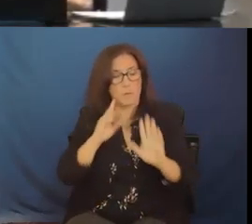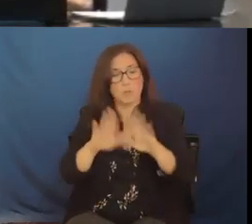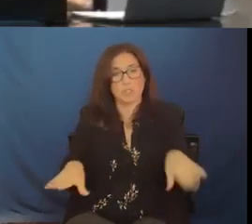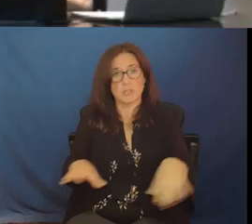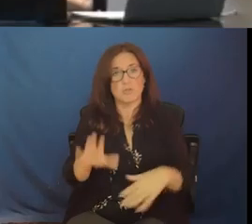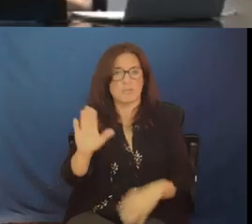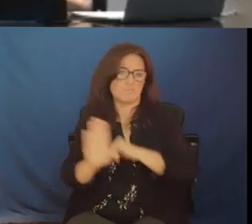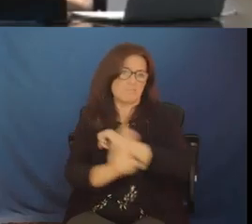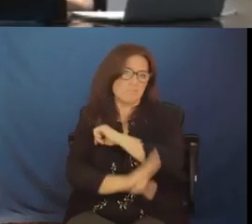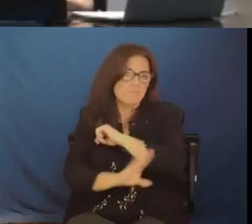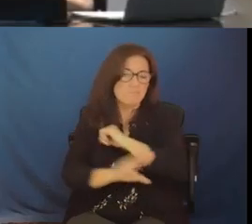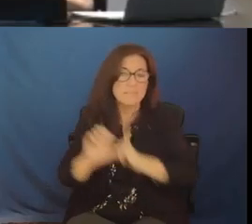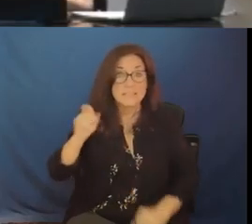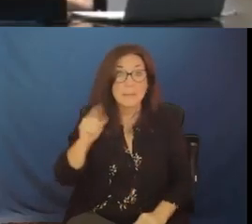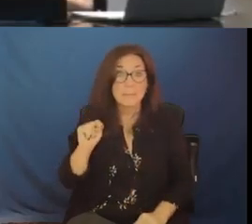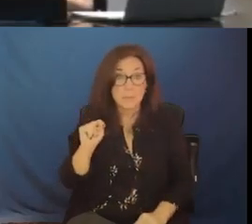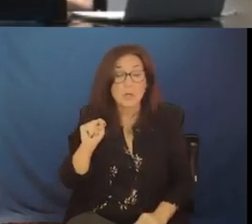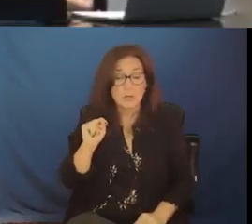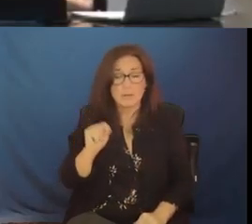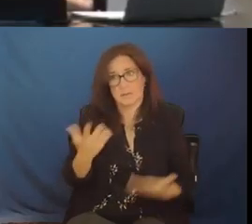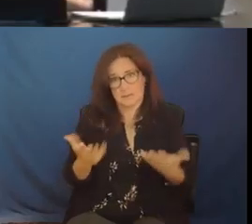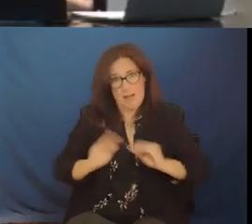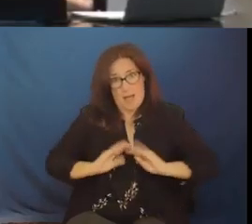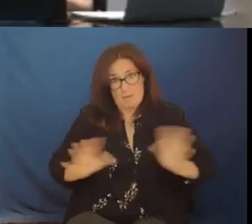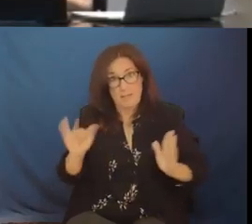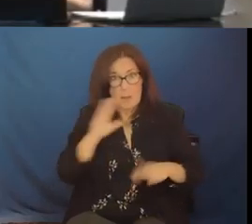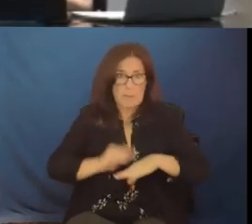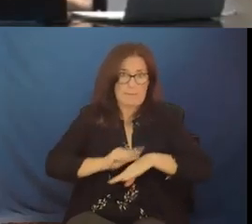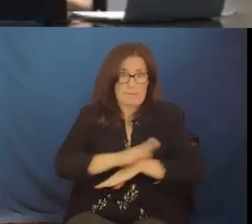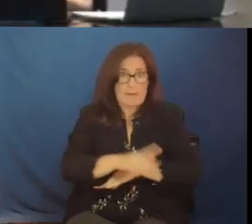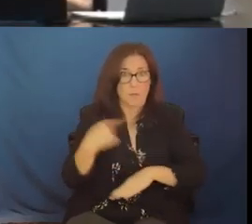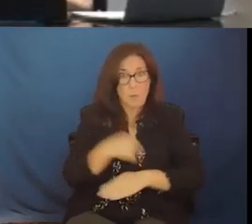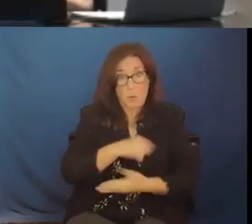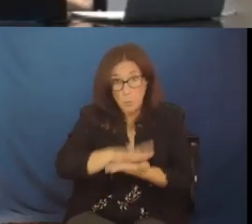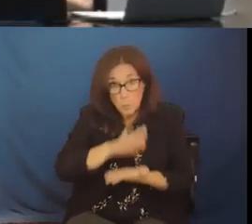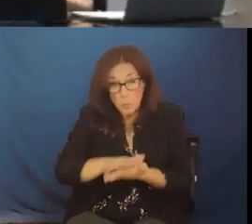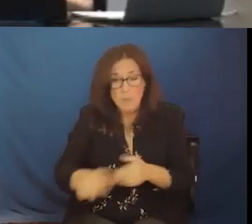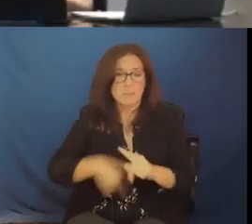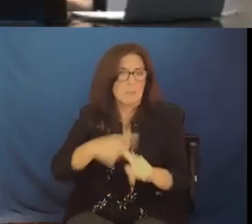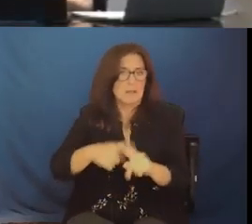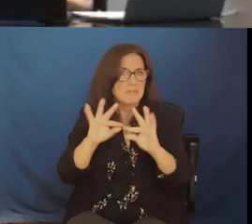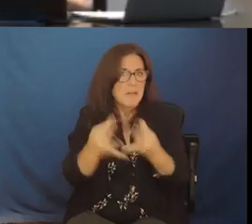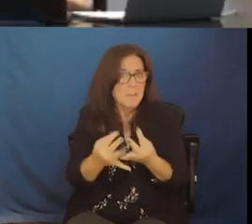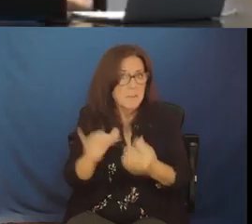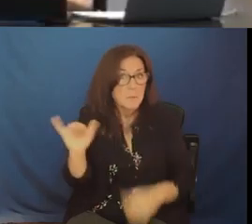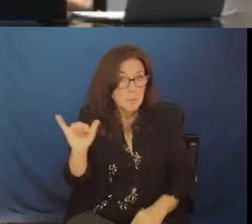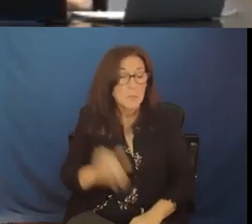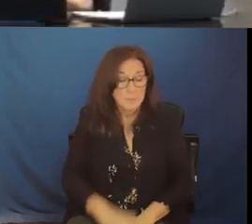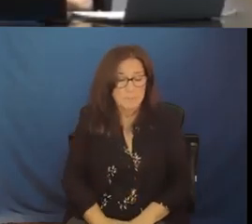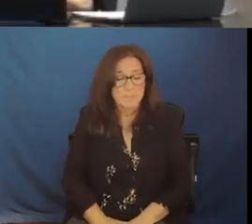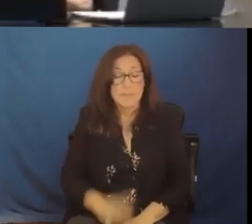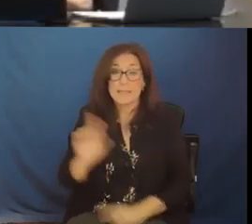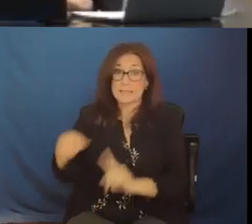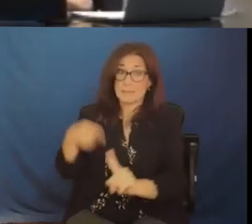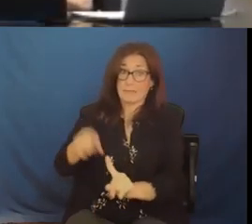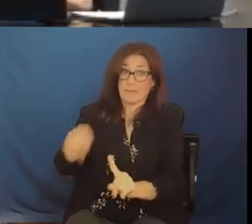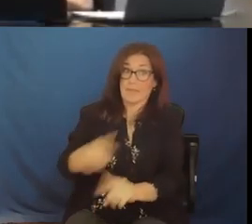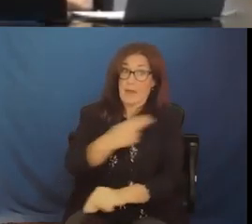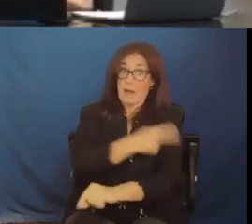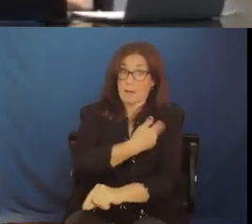eso va a afectar a nuestras escuelas y a las familias va a tener un impacto en eso y en concreto el hospital